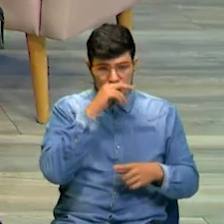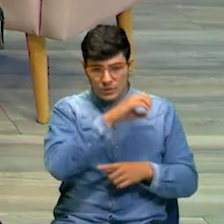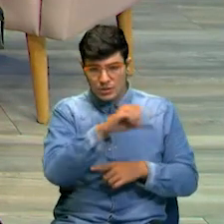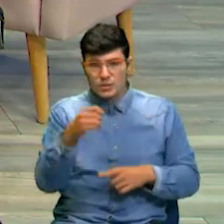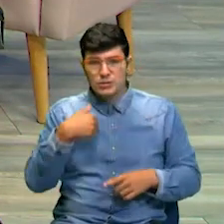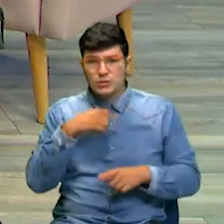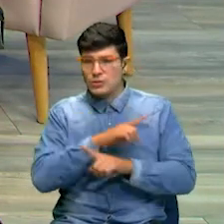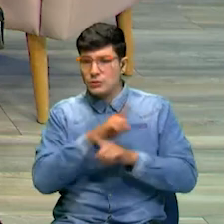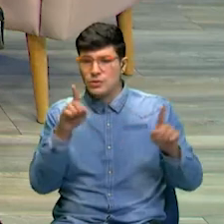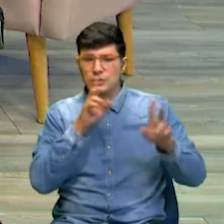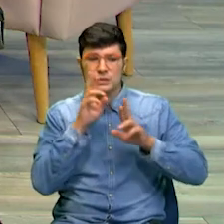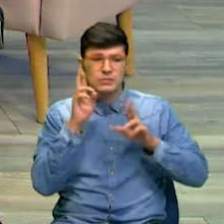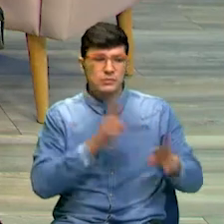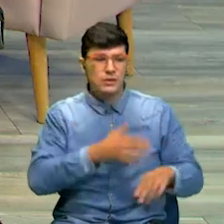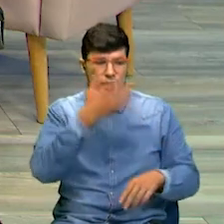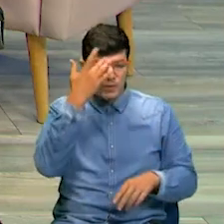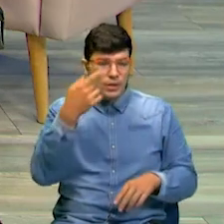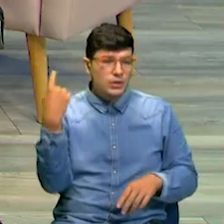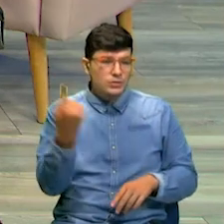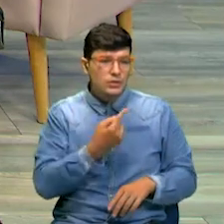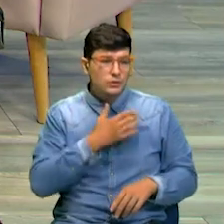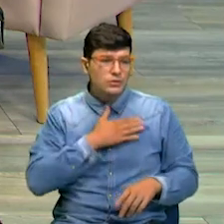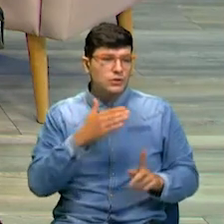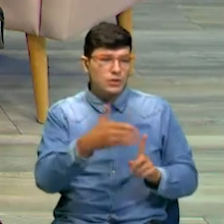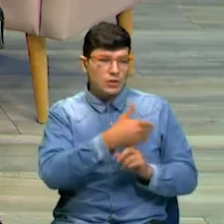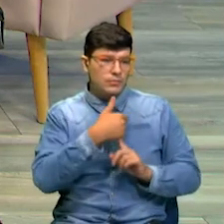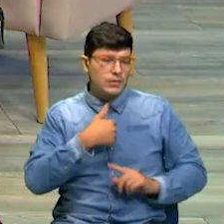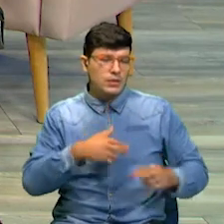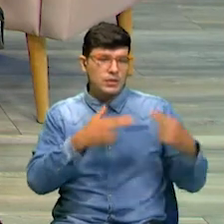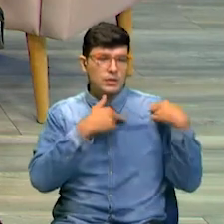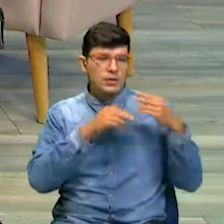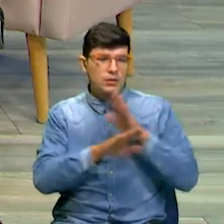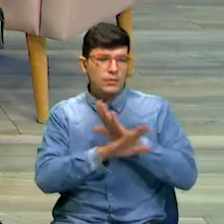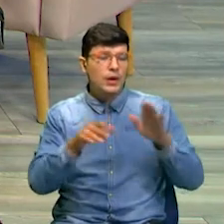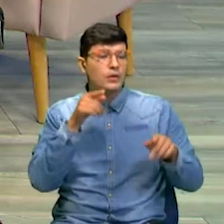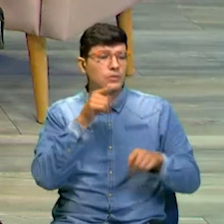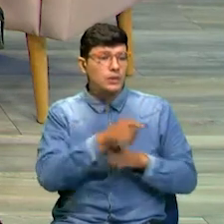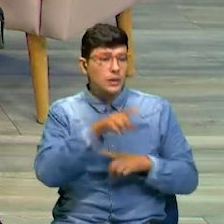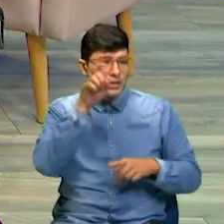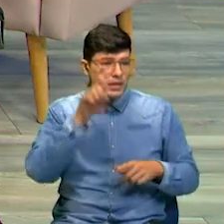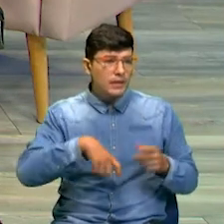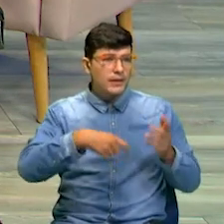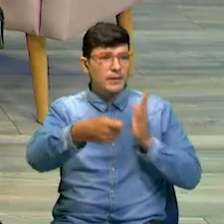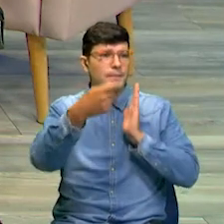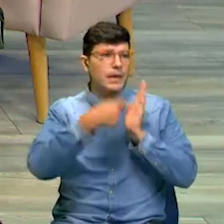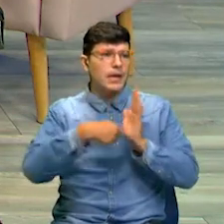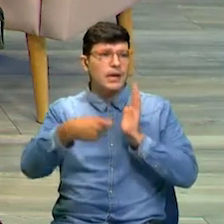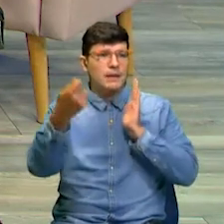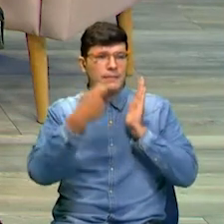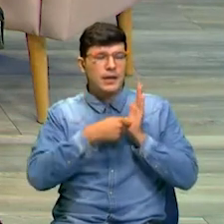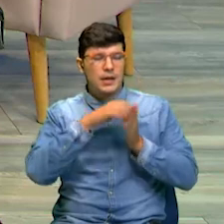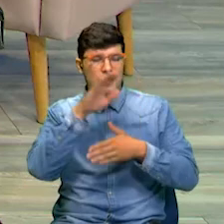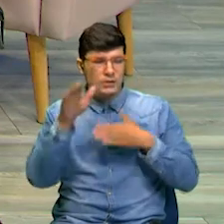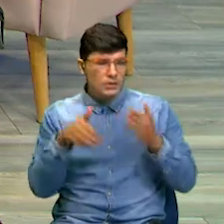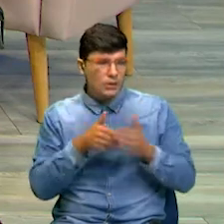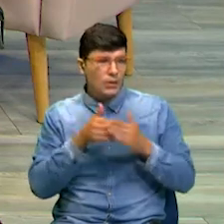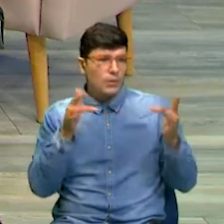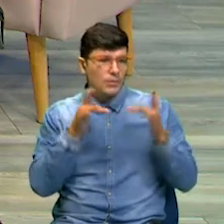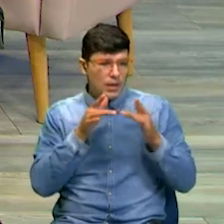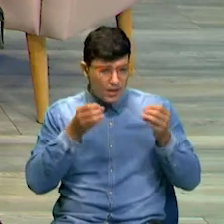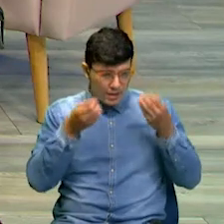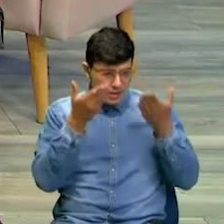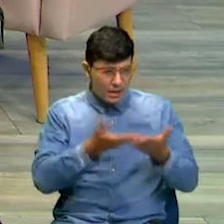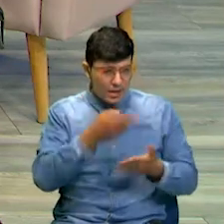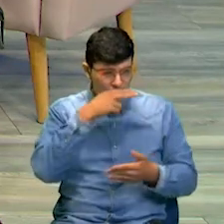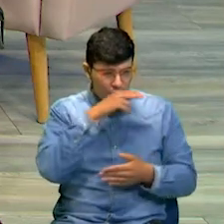por qué responder, sino porque los tengo a mi cargo, entonces usted es la que me tiene que dar a mí todo lo que le corresponde a los niños.